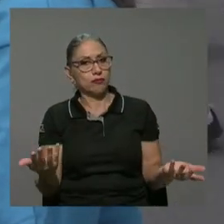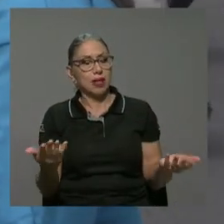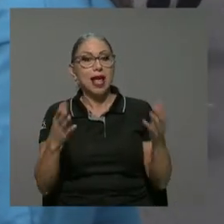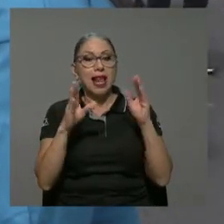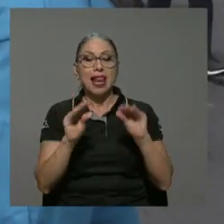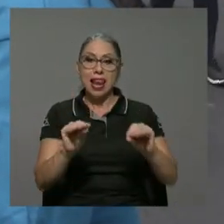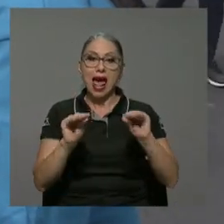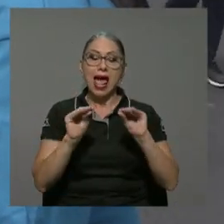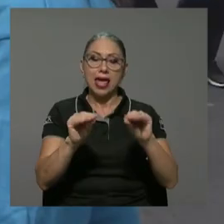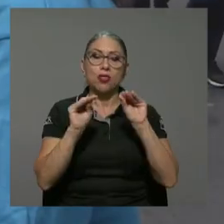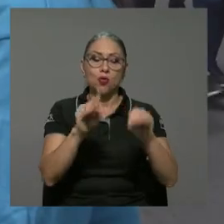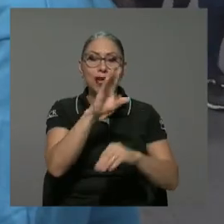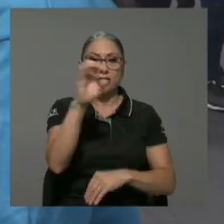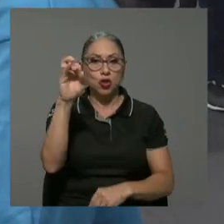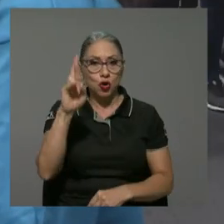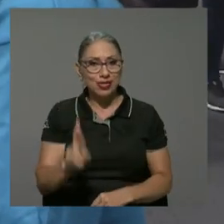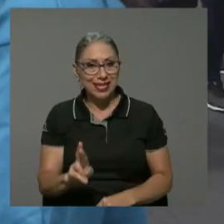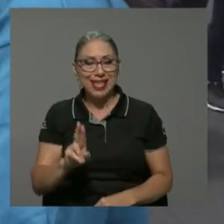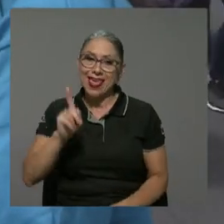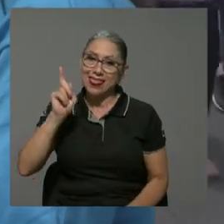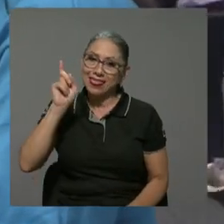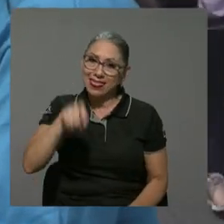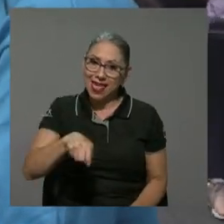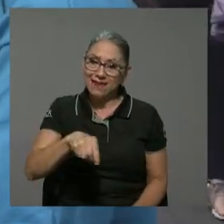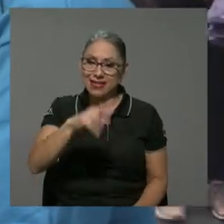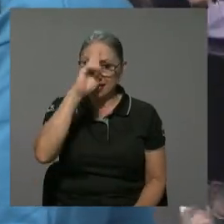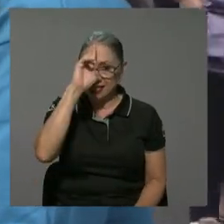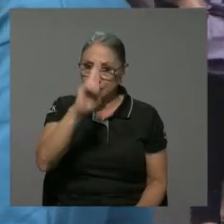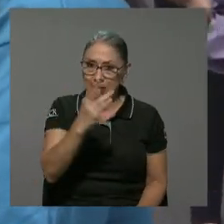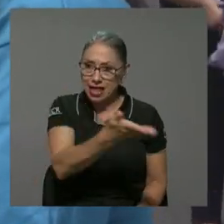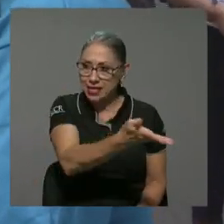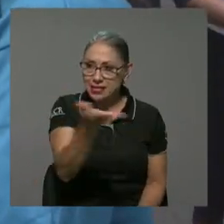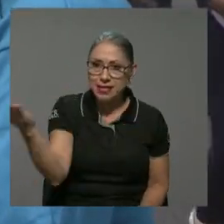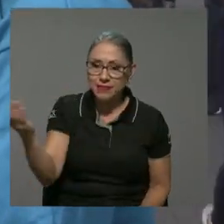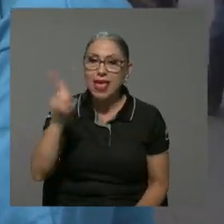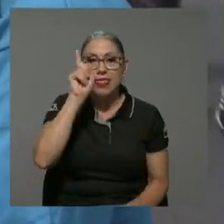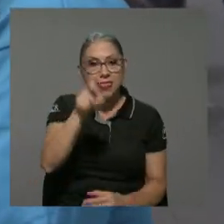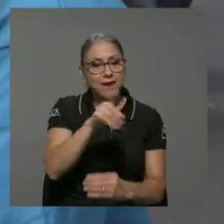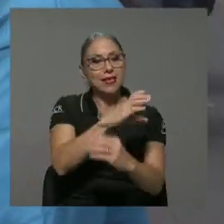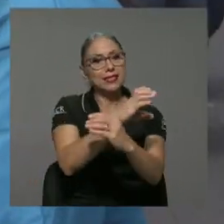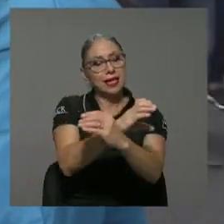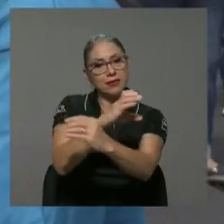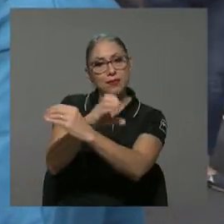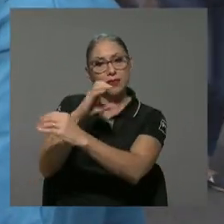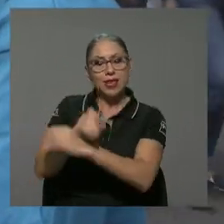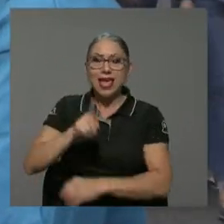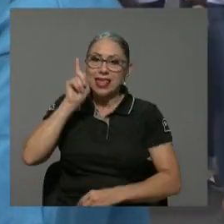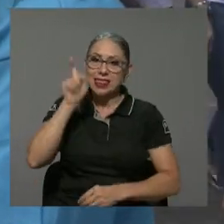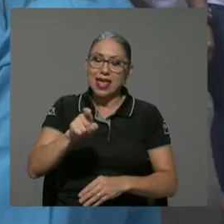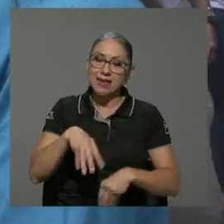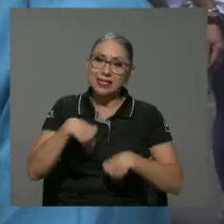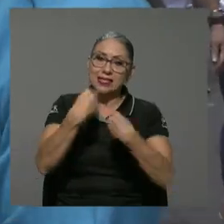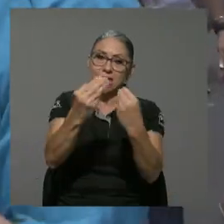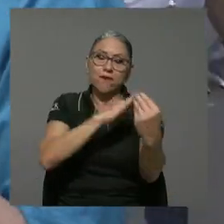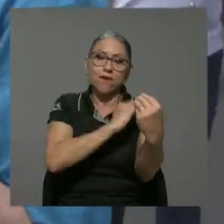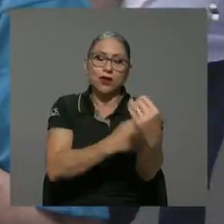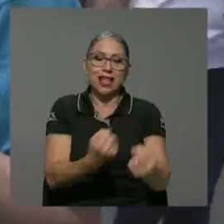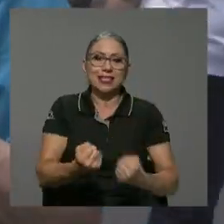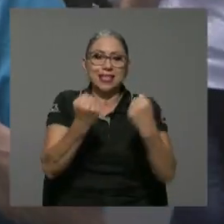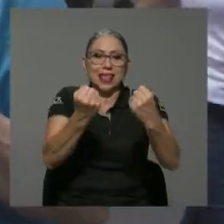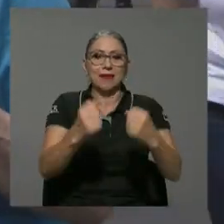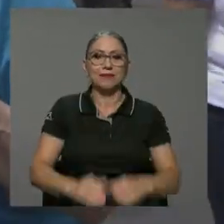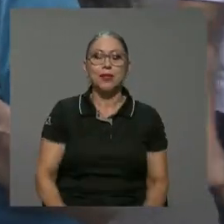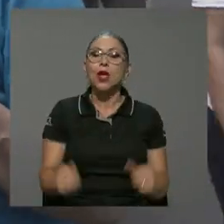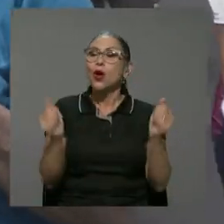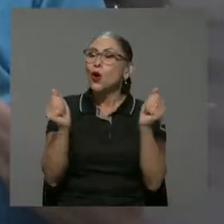educación costarricense tiene que ser respetada, tiene que ser resguardada y tiene que ser fortalecida. Con esas